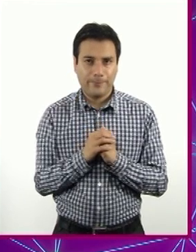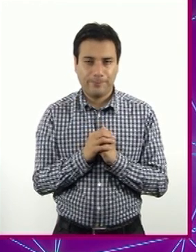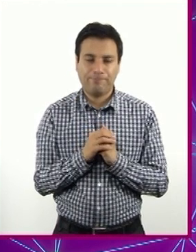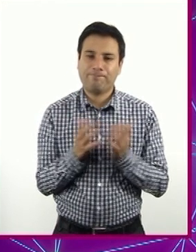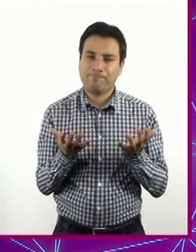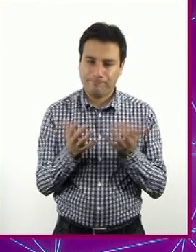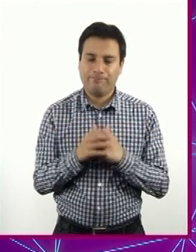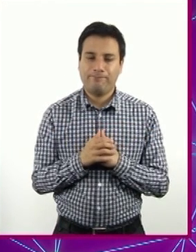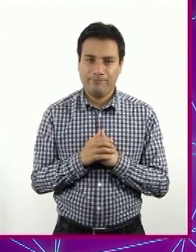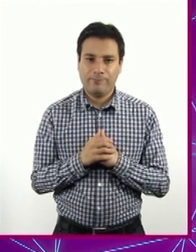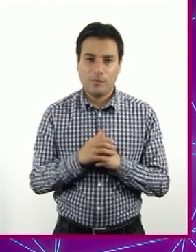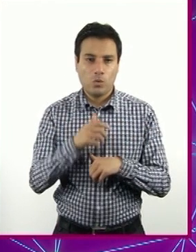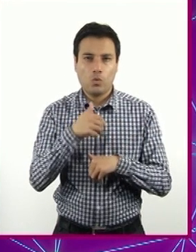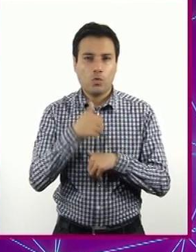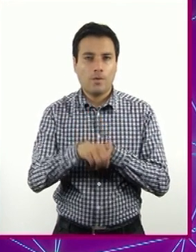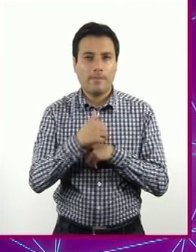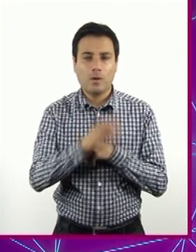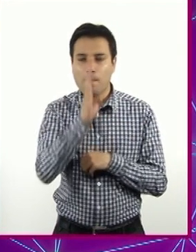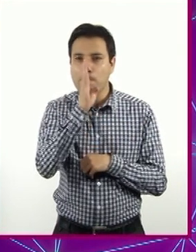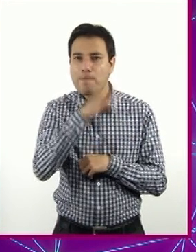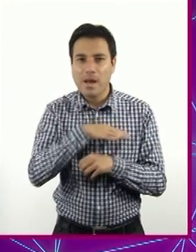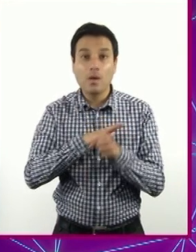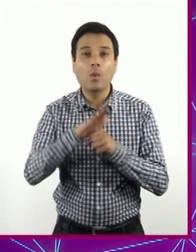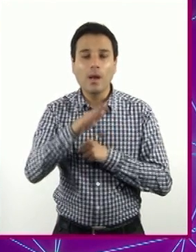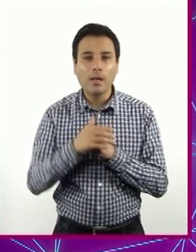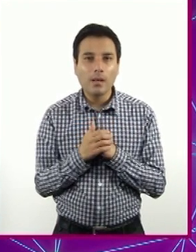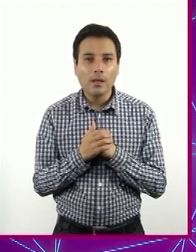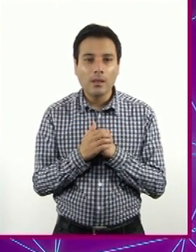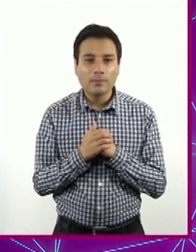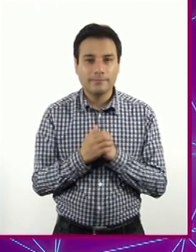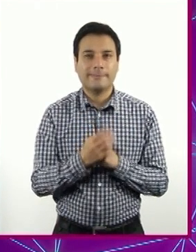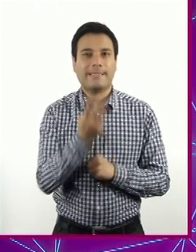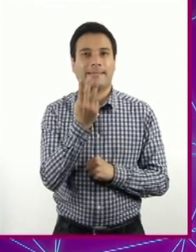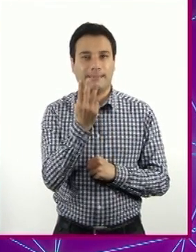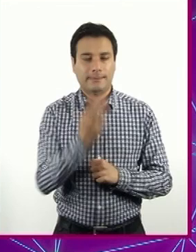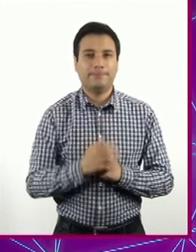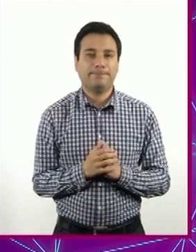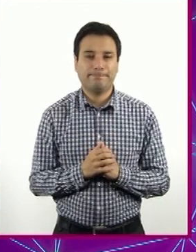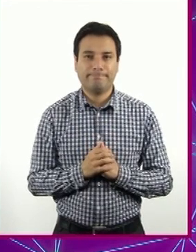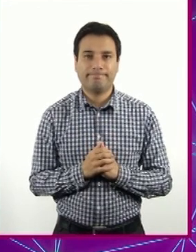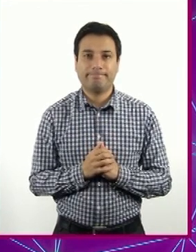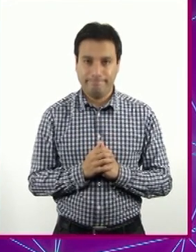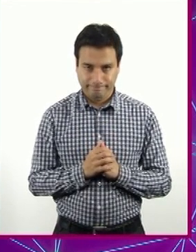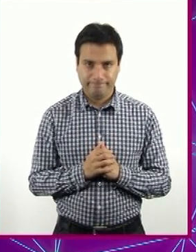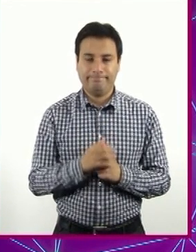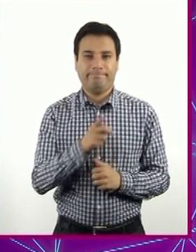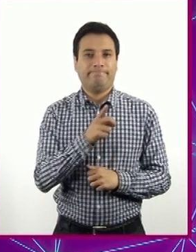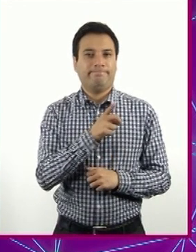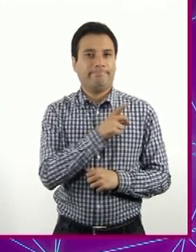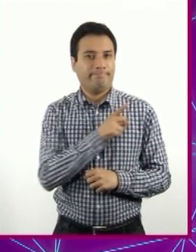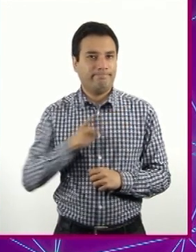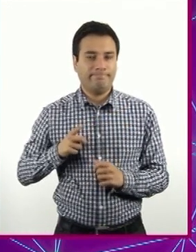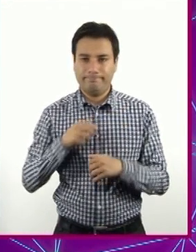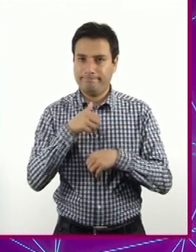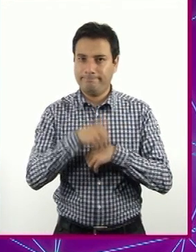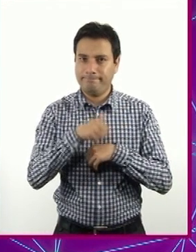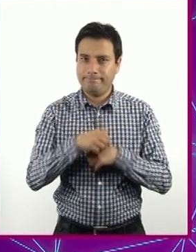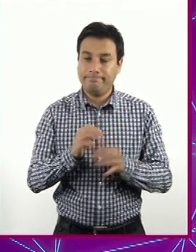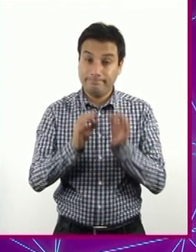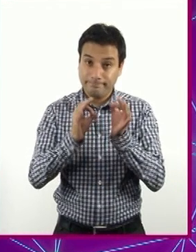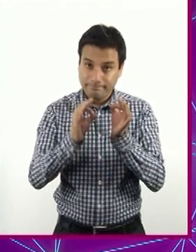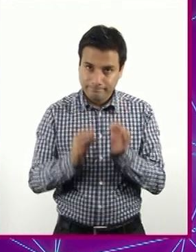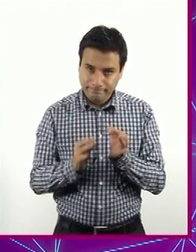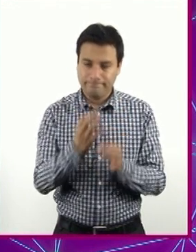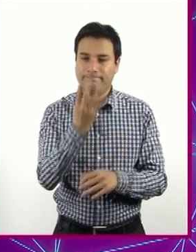el número que no pertenece a la sucesión es el 3. En su lugar corresponde el número